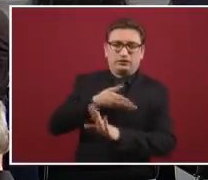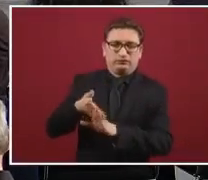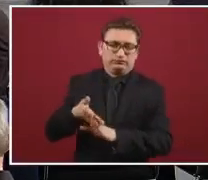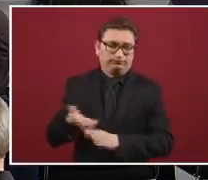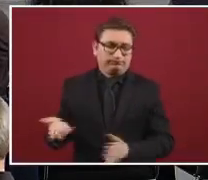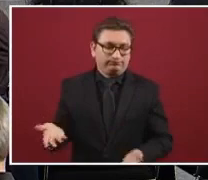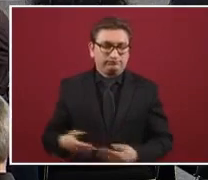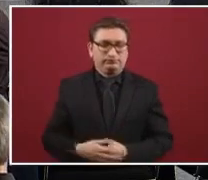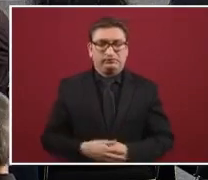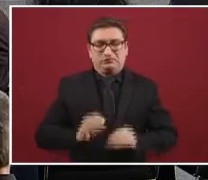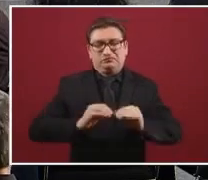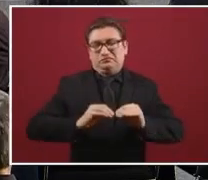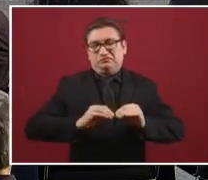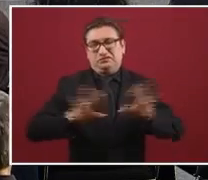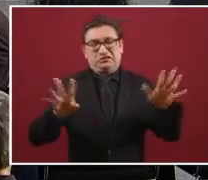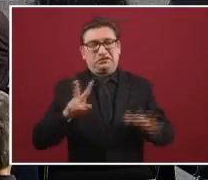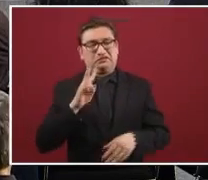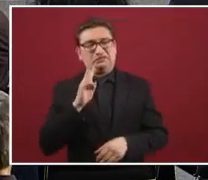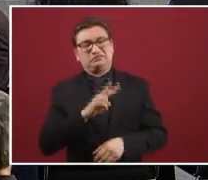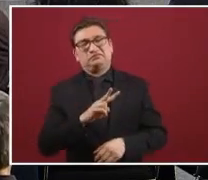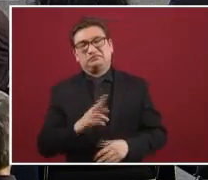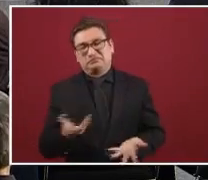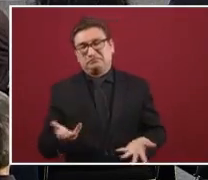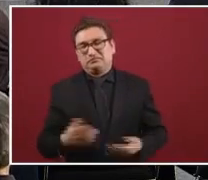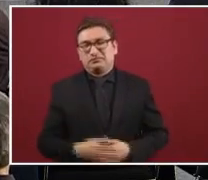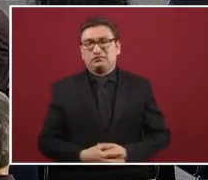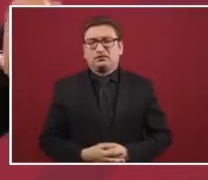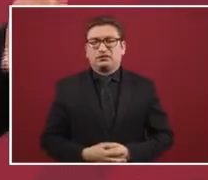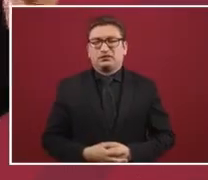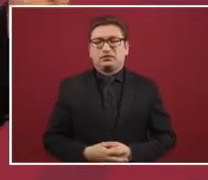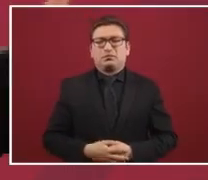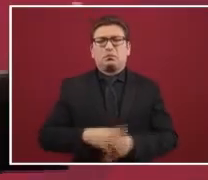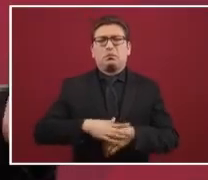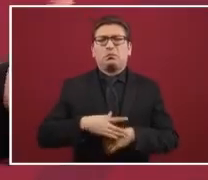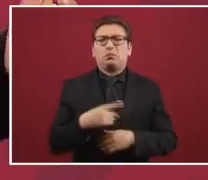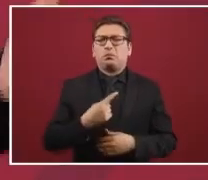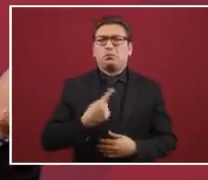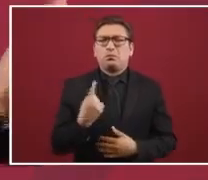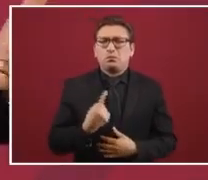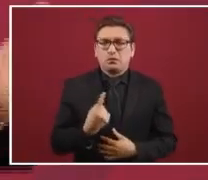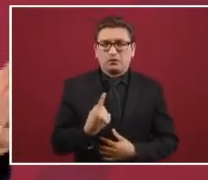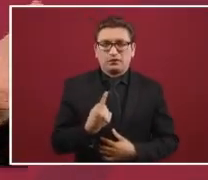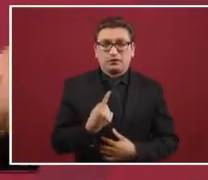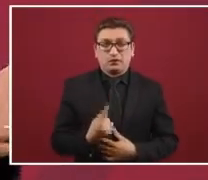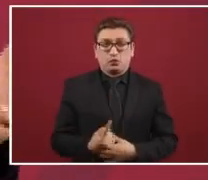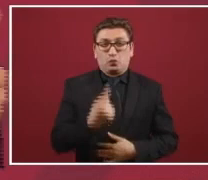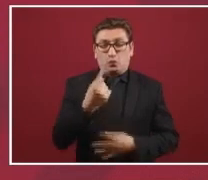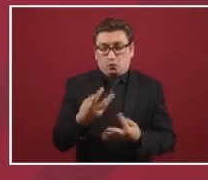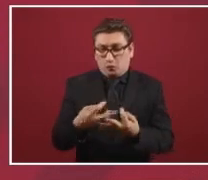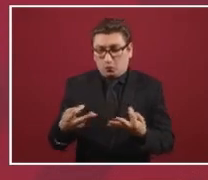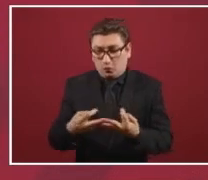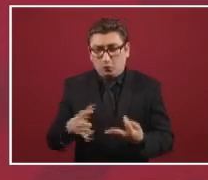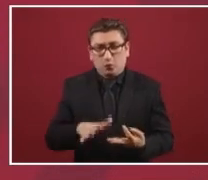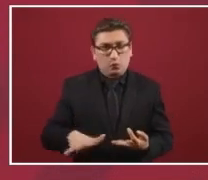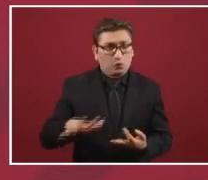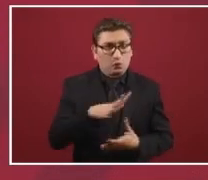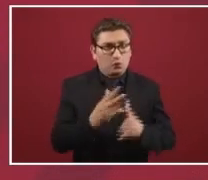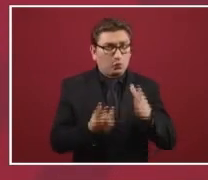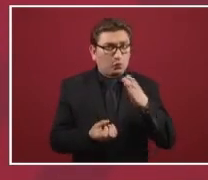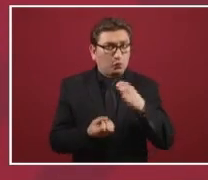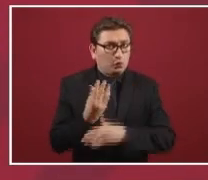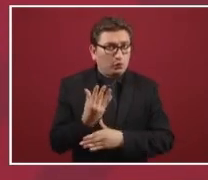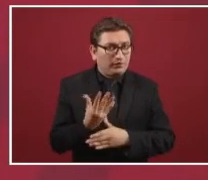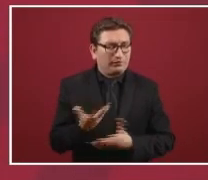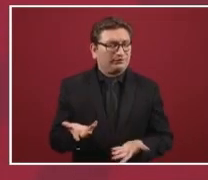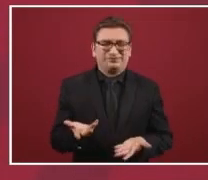a todas luces, porque no se trata de un terreno nuevo,